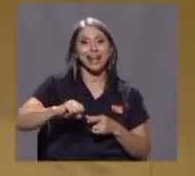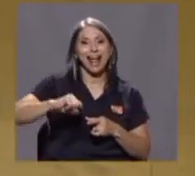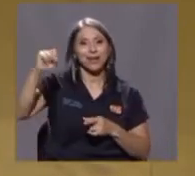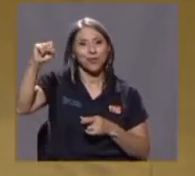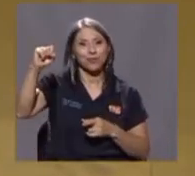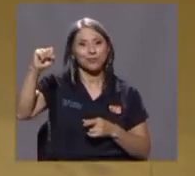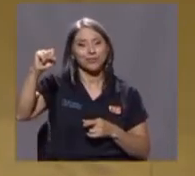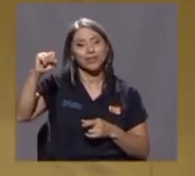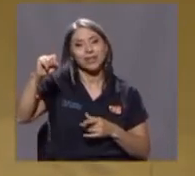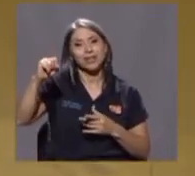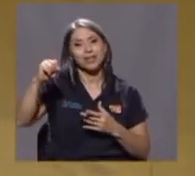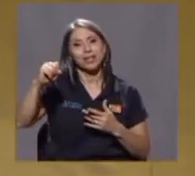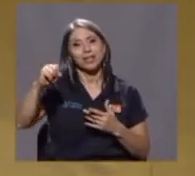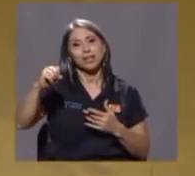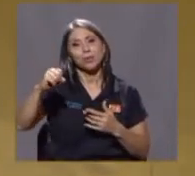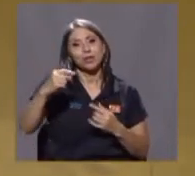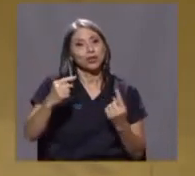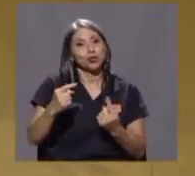no hubiera...